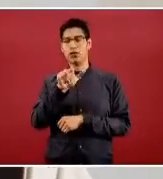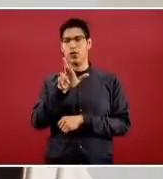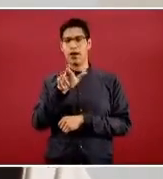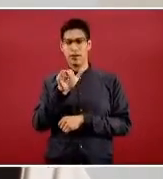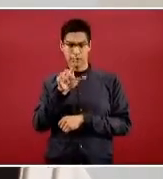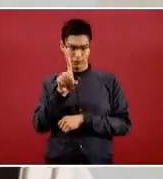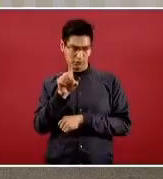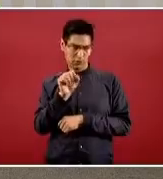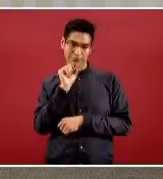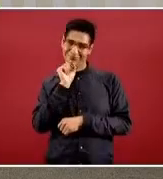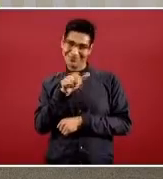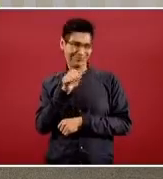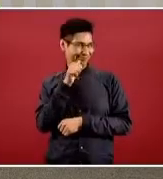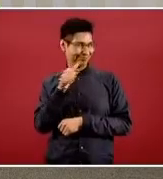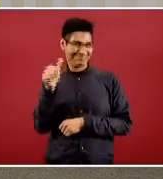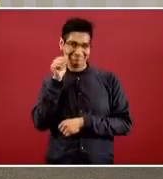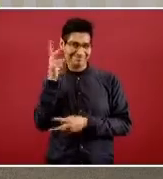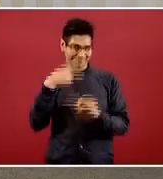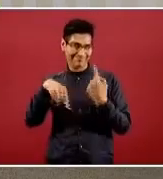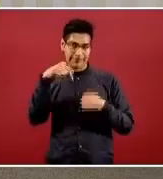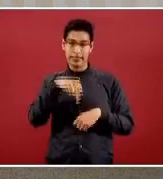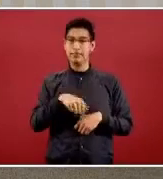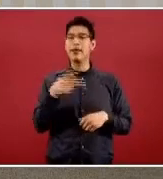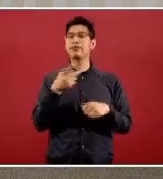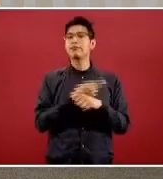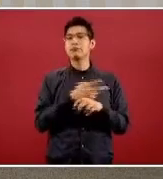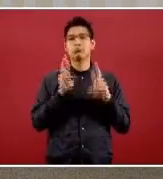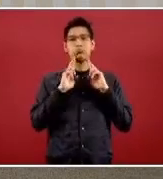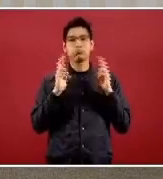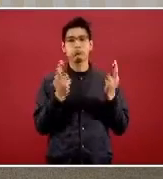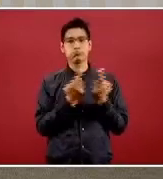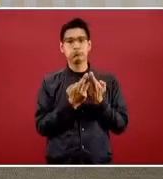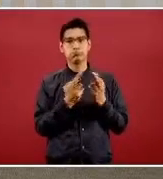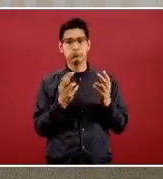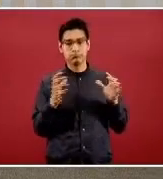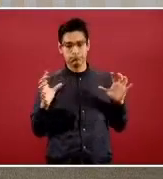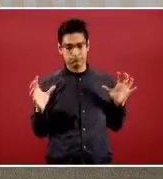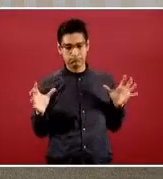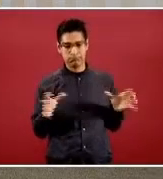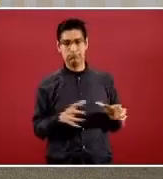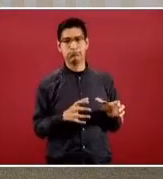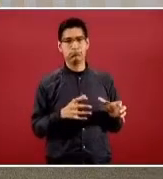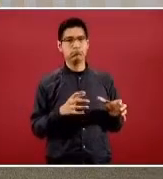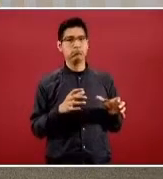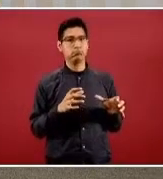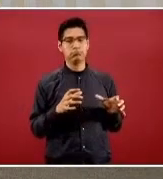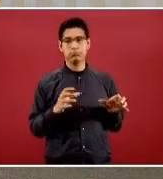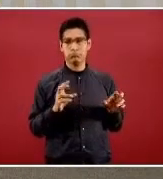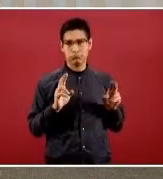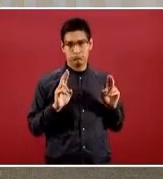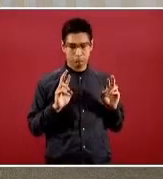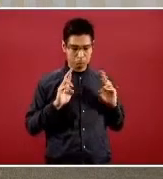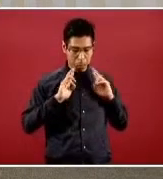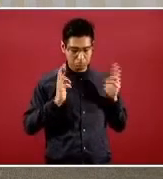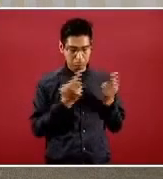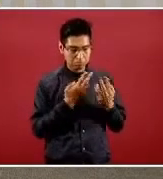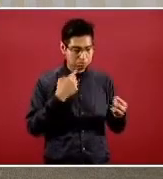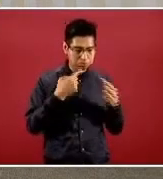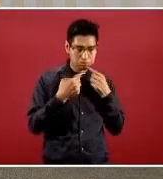y ustedes, se dieron la tarea de hacer una reunión conjunta con 5 compañeros de trabajo